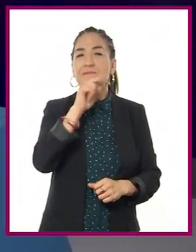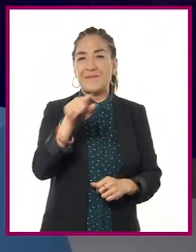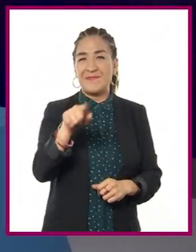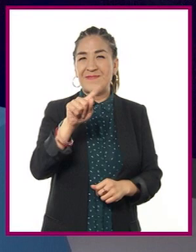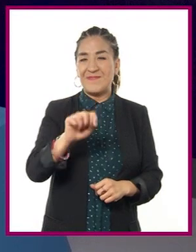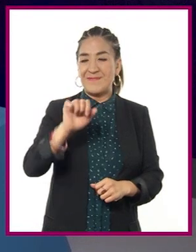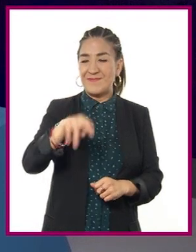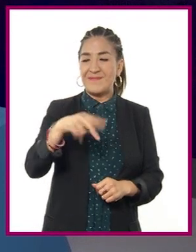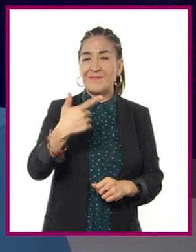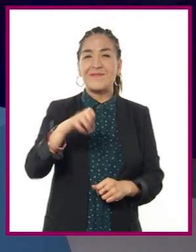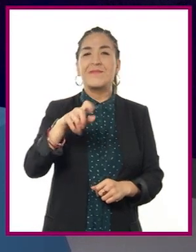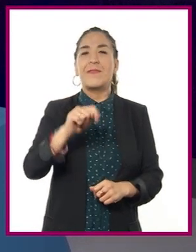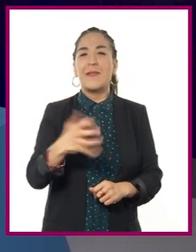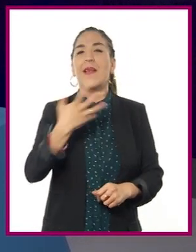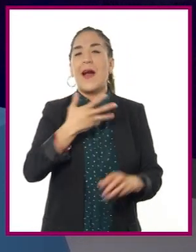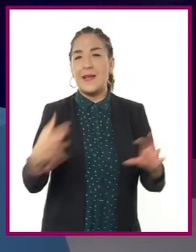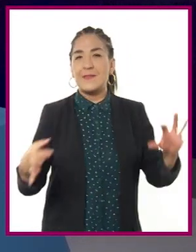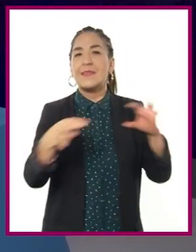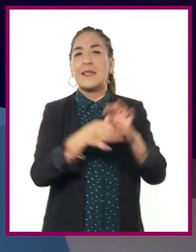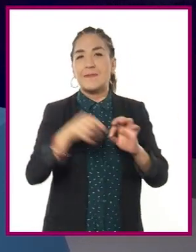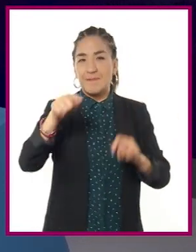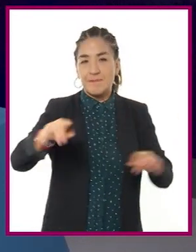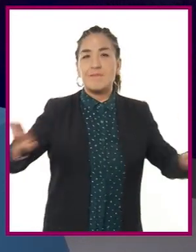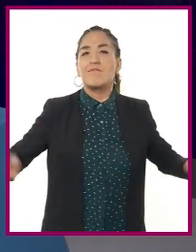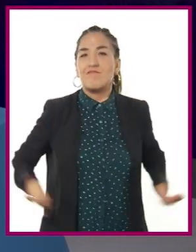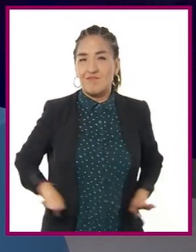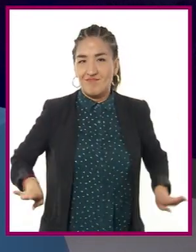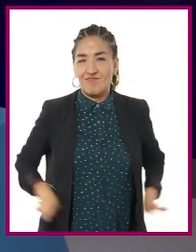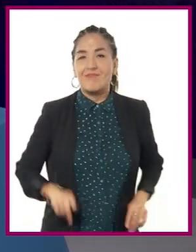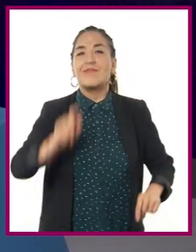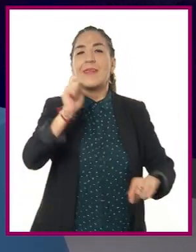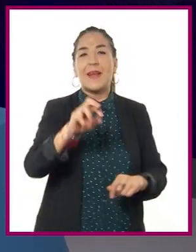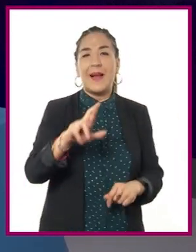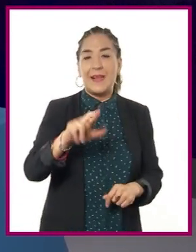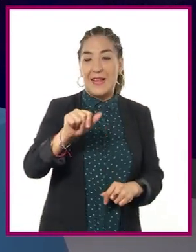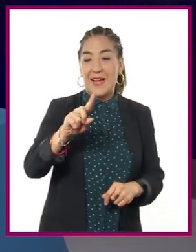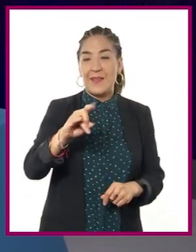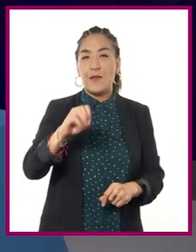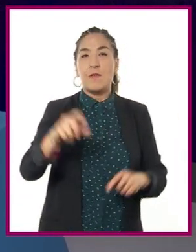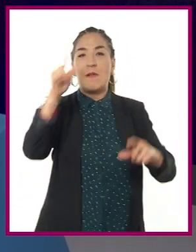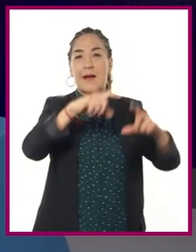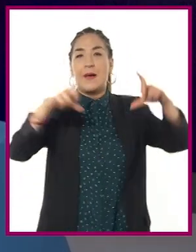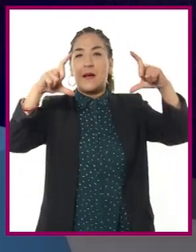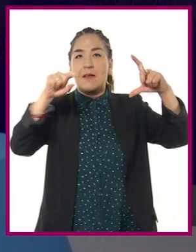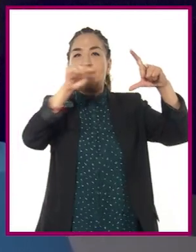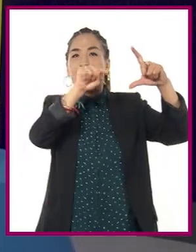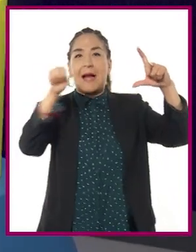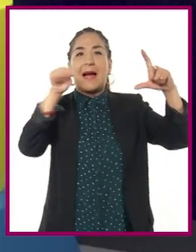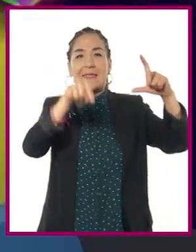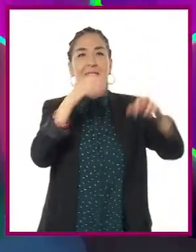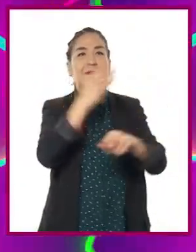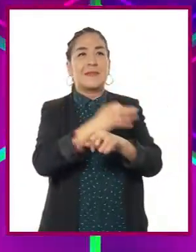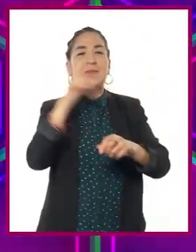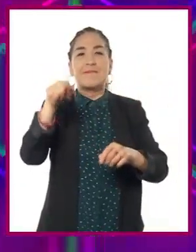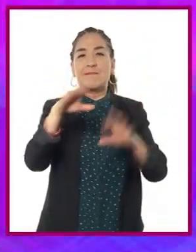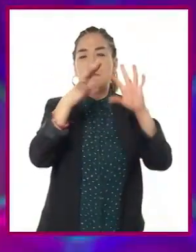tangente, existe una relación particular con el radio que se expone en el siguiente